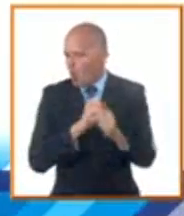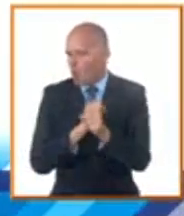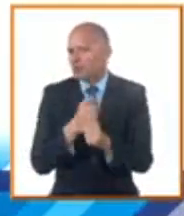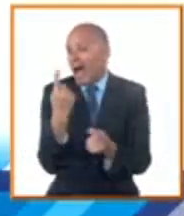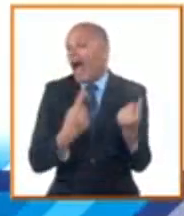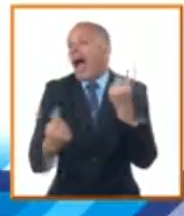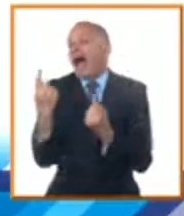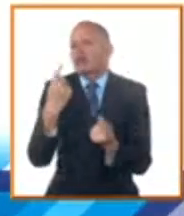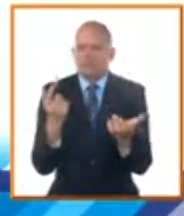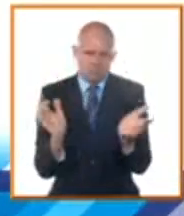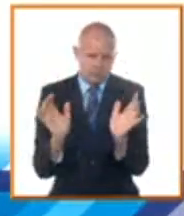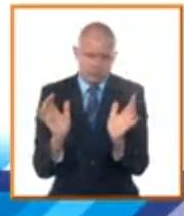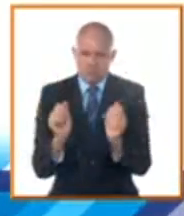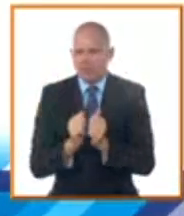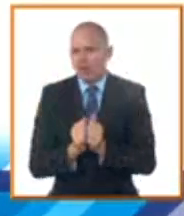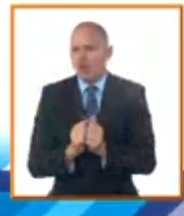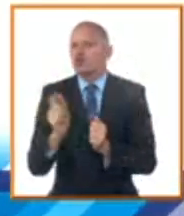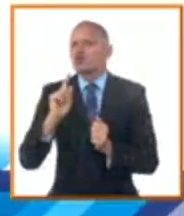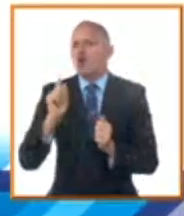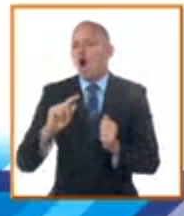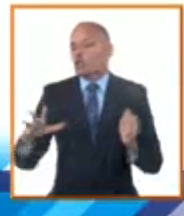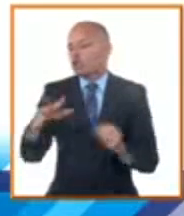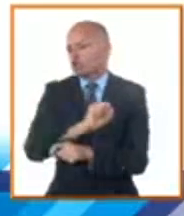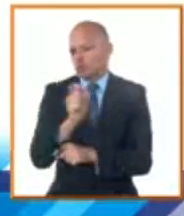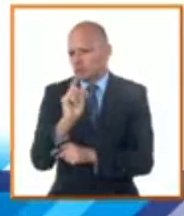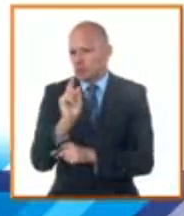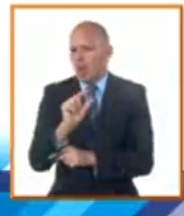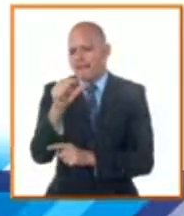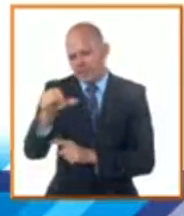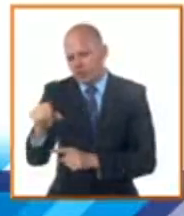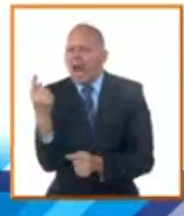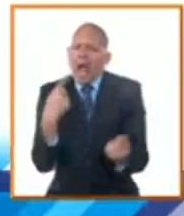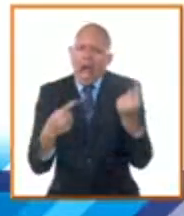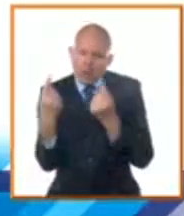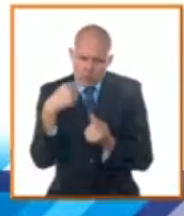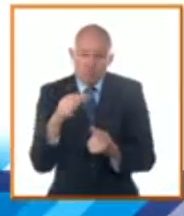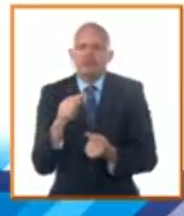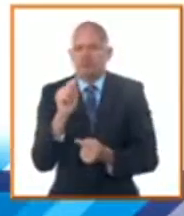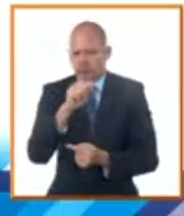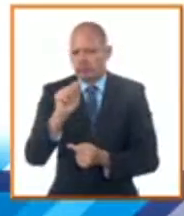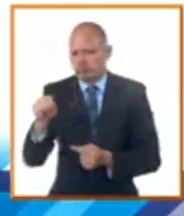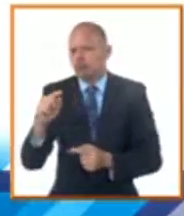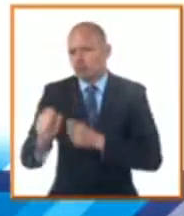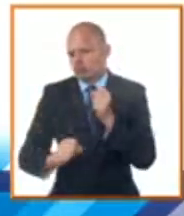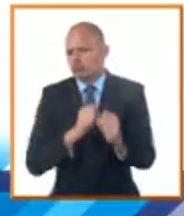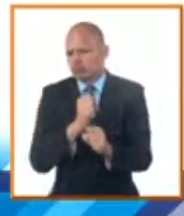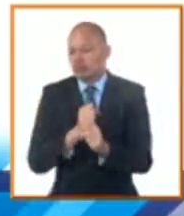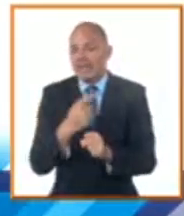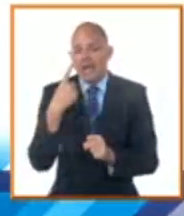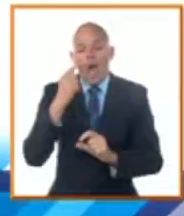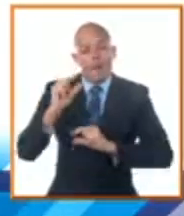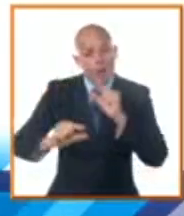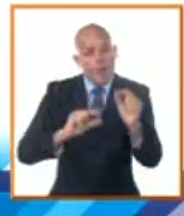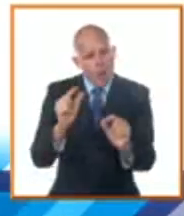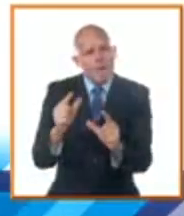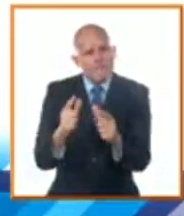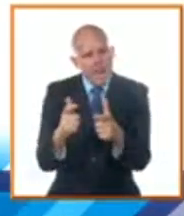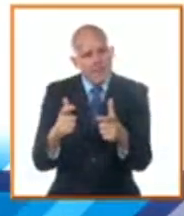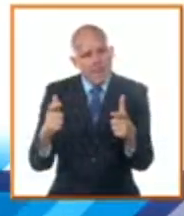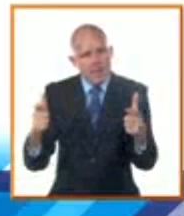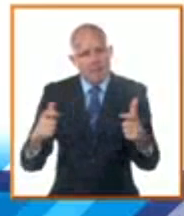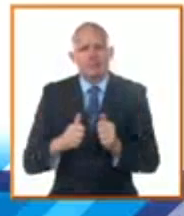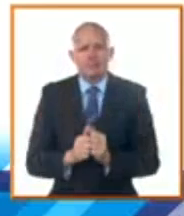la capilaridad, la penetración que va teniendo esta plataforma dentro de la sociedad cubana. También te puedo dar algunos